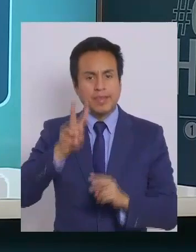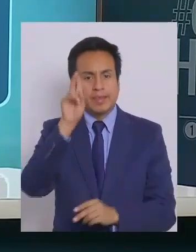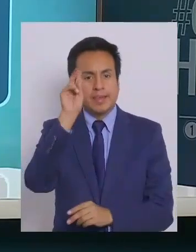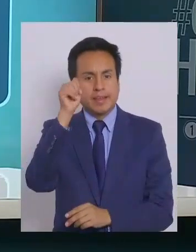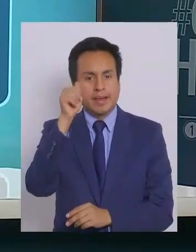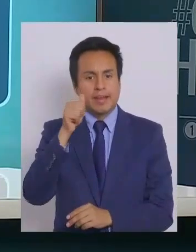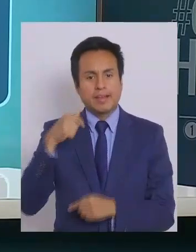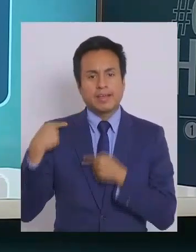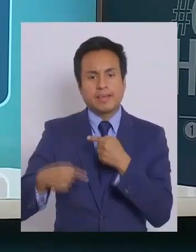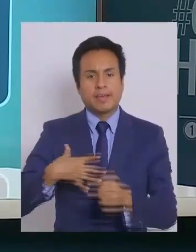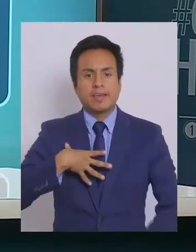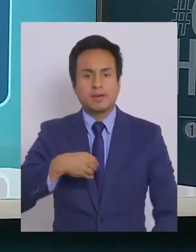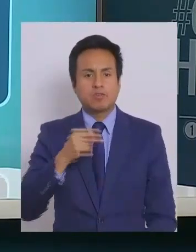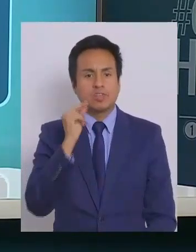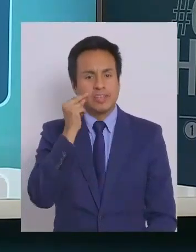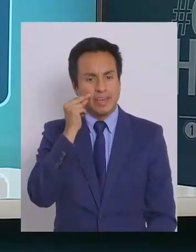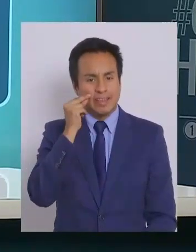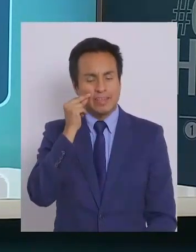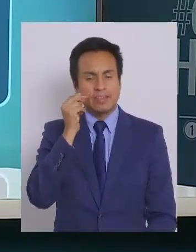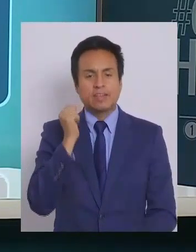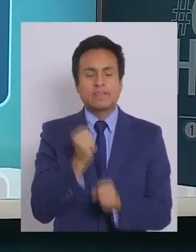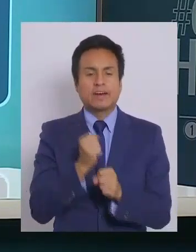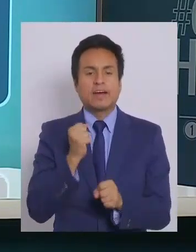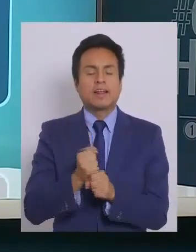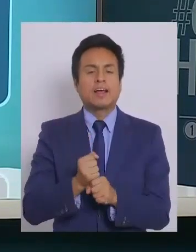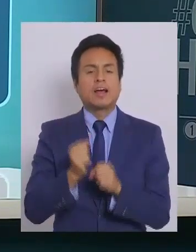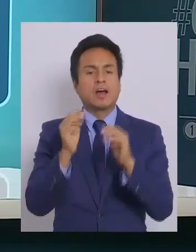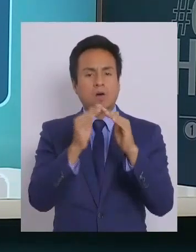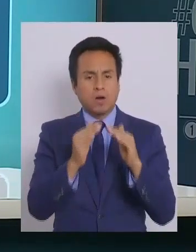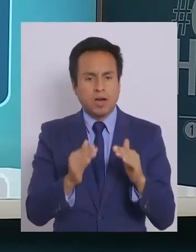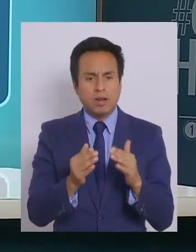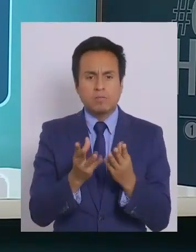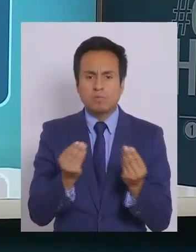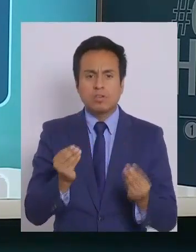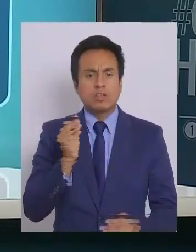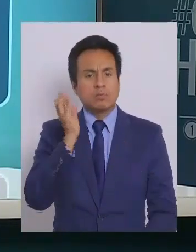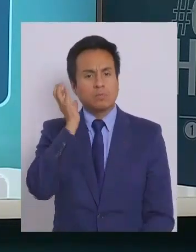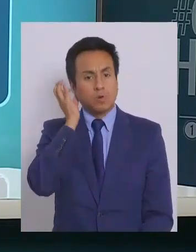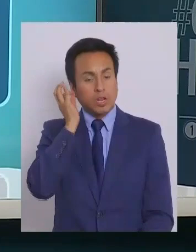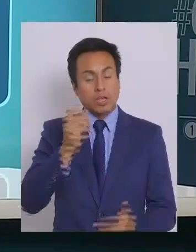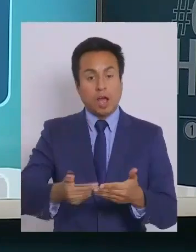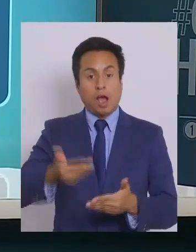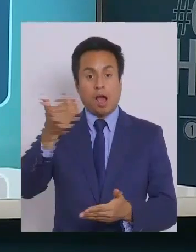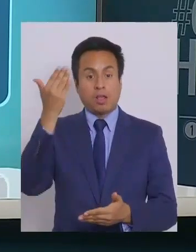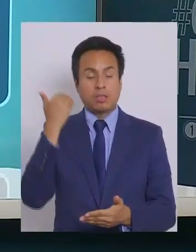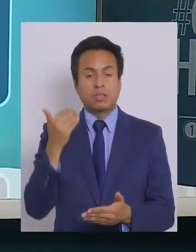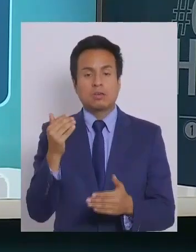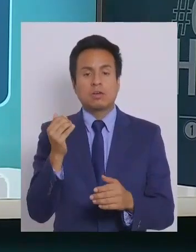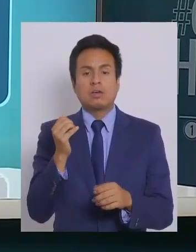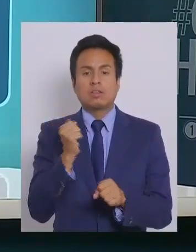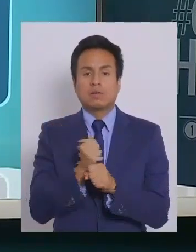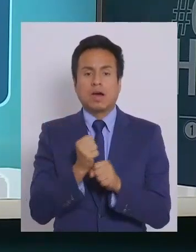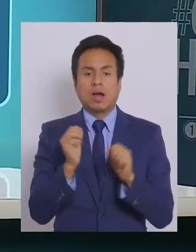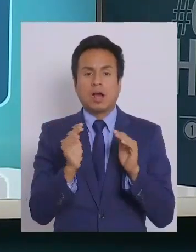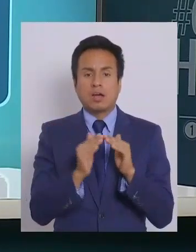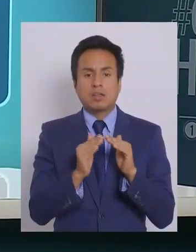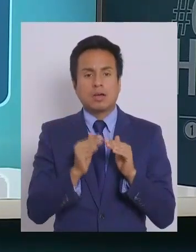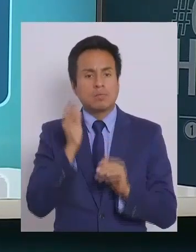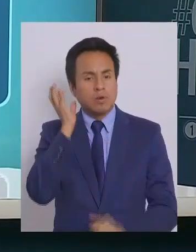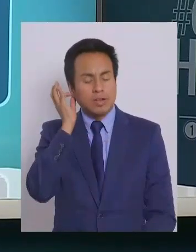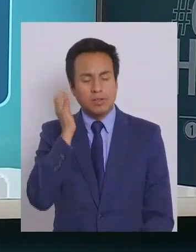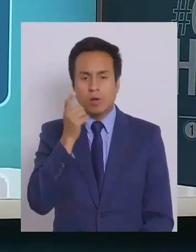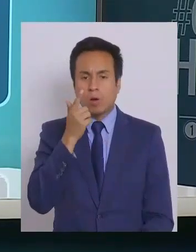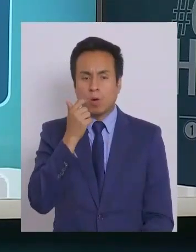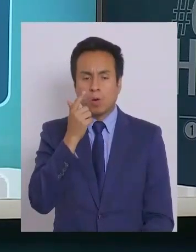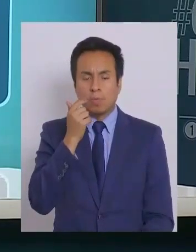hijos criar nietos trabajar en el hogar muchas mujeres en el pasado sólo trabajaban en el hogar y muchos